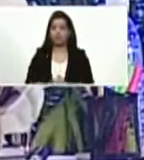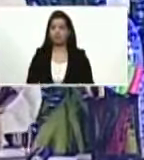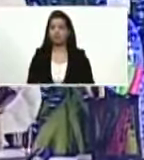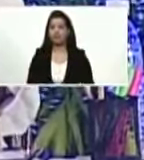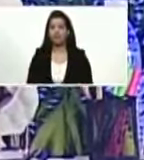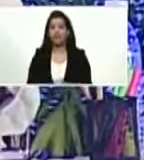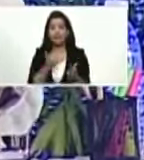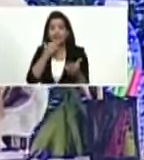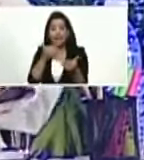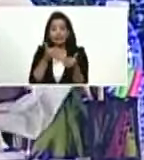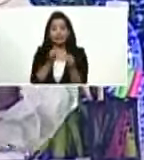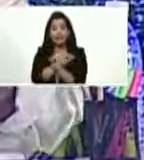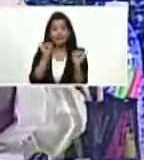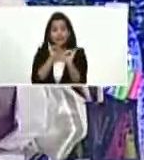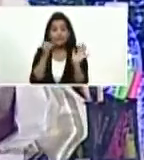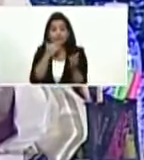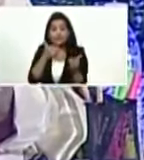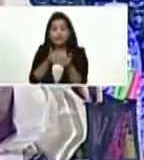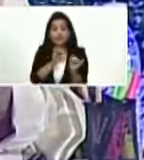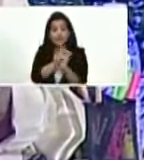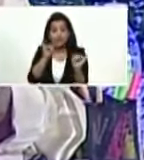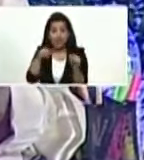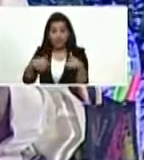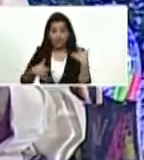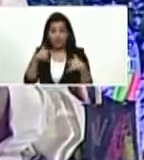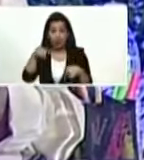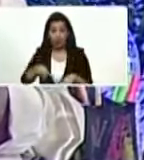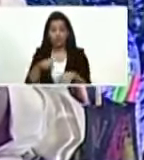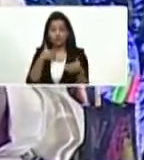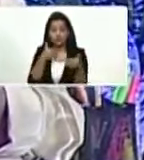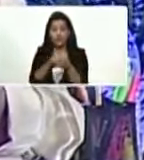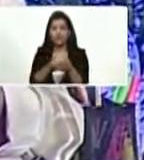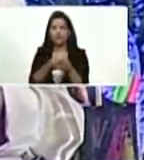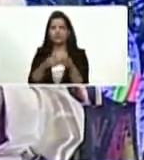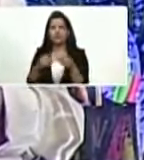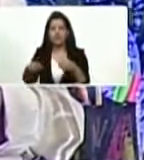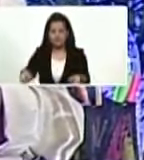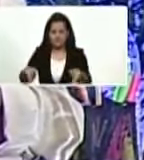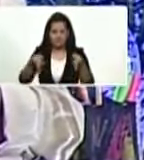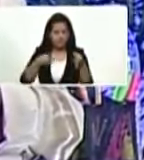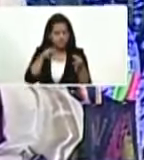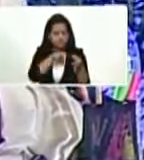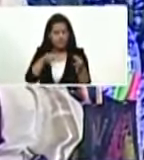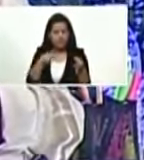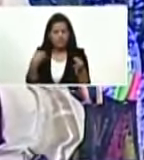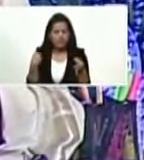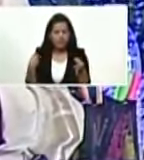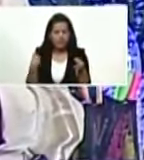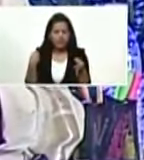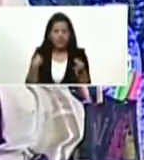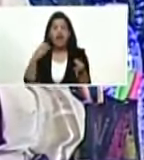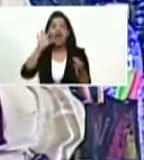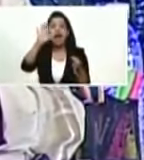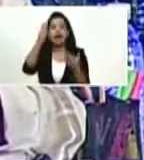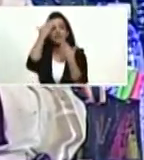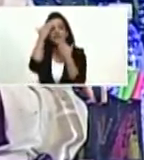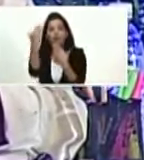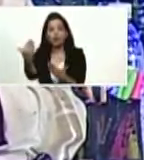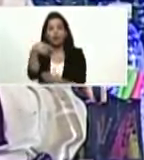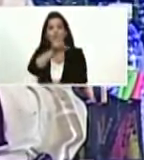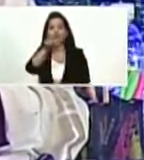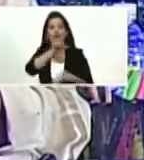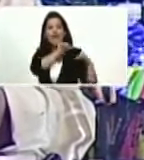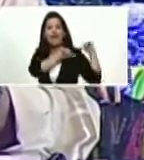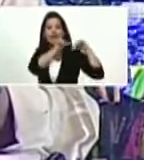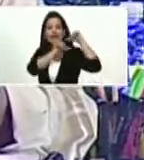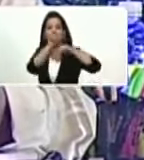para terminar esta jornada, me dicen que quiero saludar, bueno, a los descendientes del